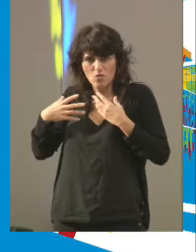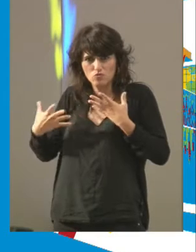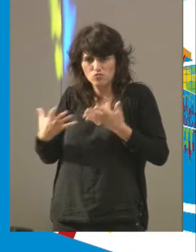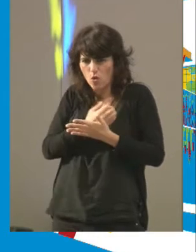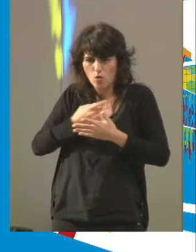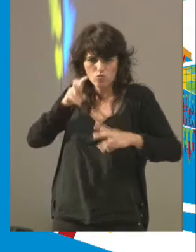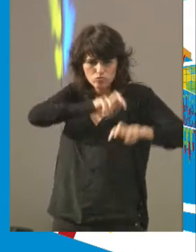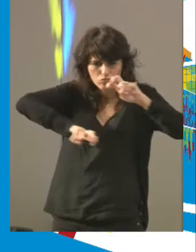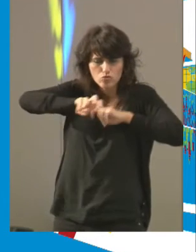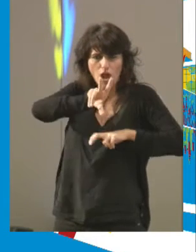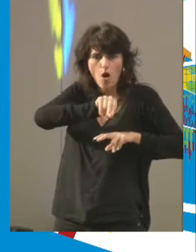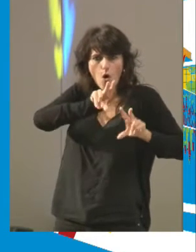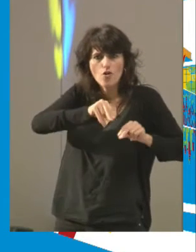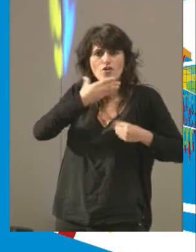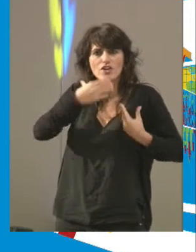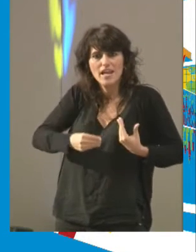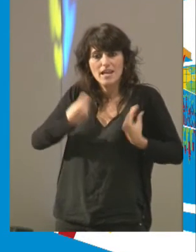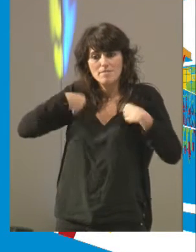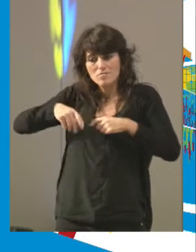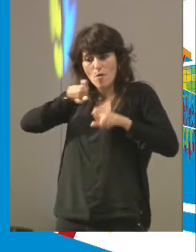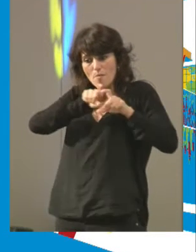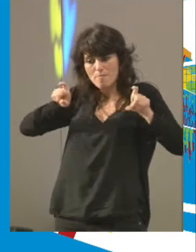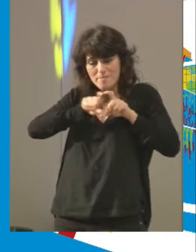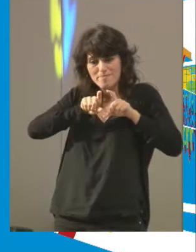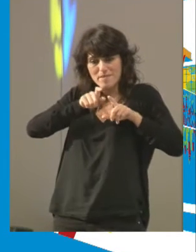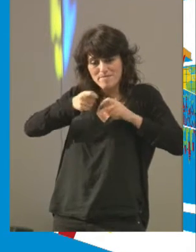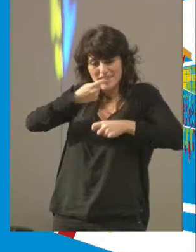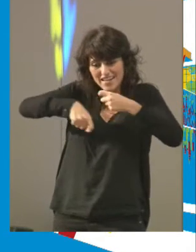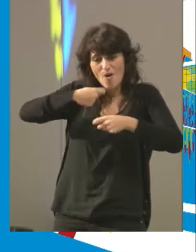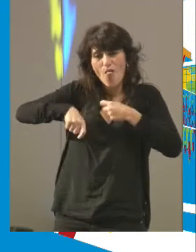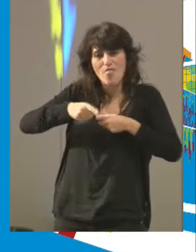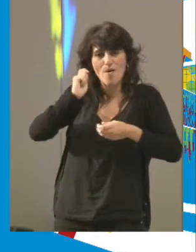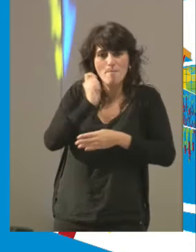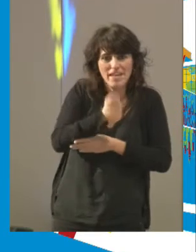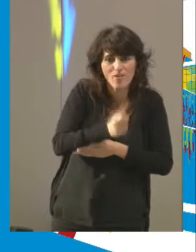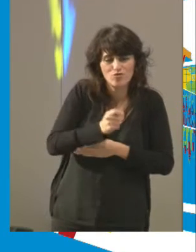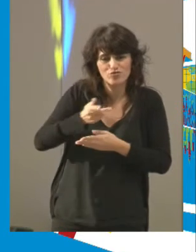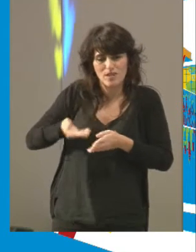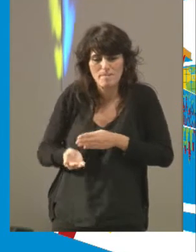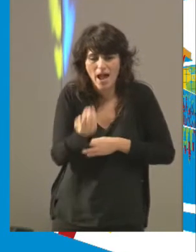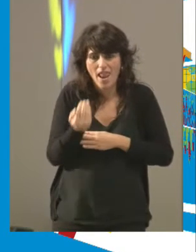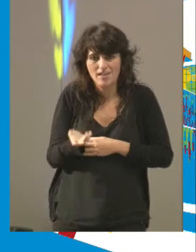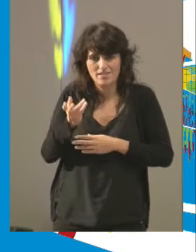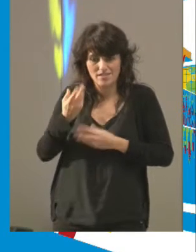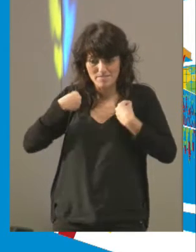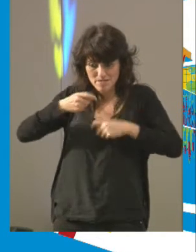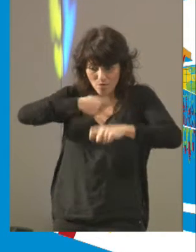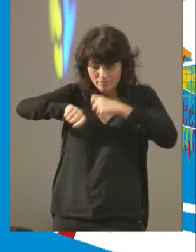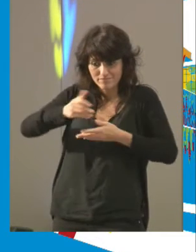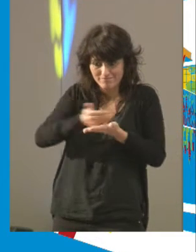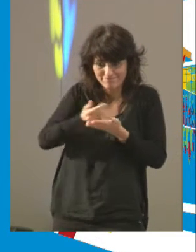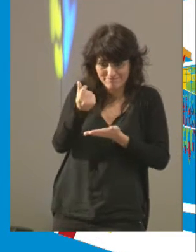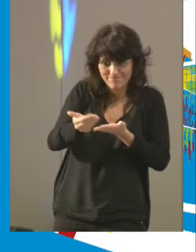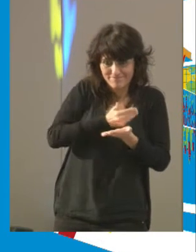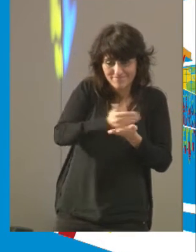oro, fueron los que vendían picos y palas. Es decir, no era el buscador de oro, sino el que vendía los picos y las palas